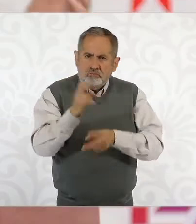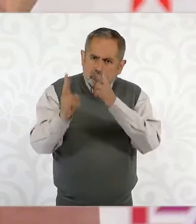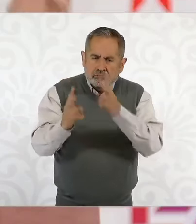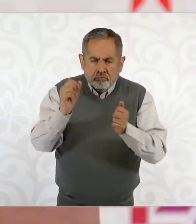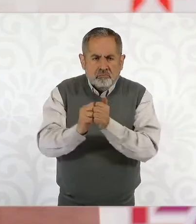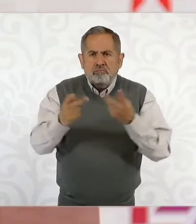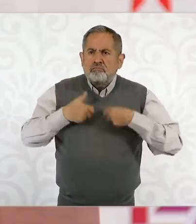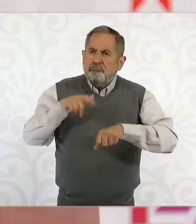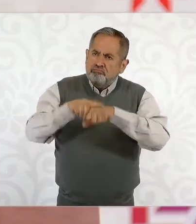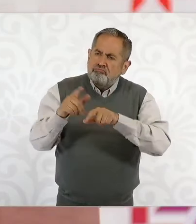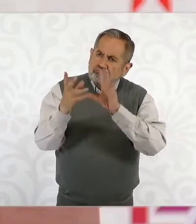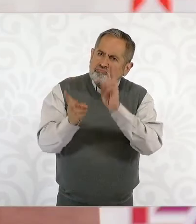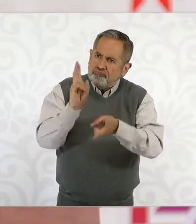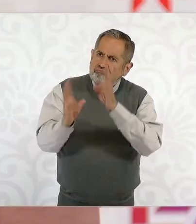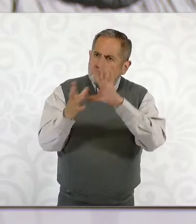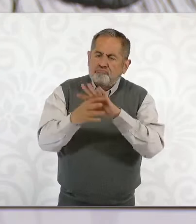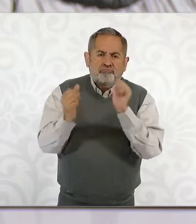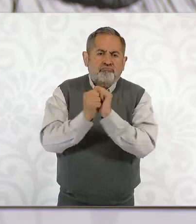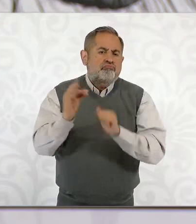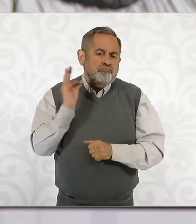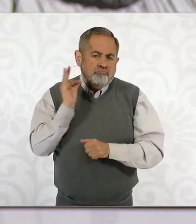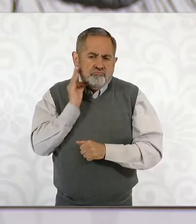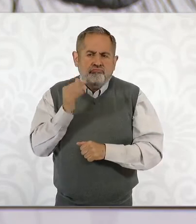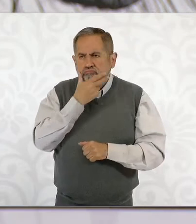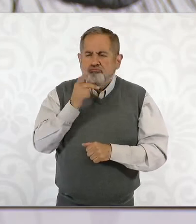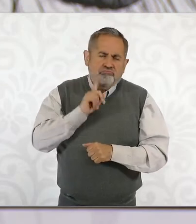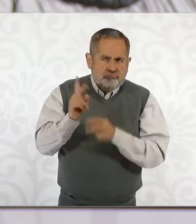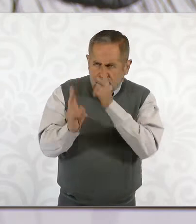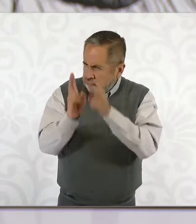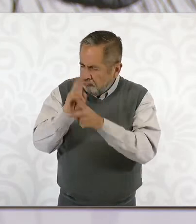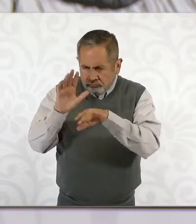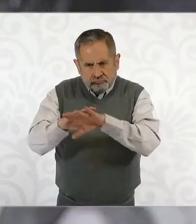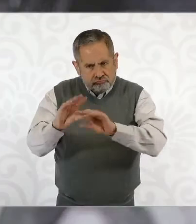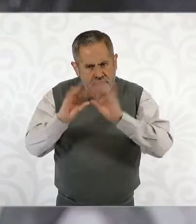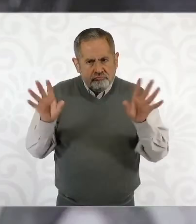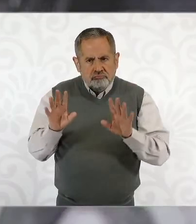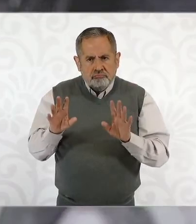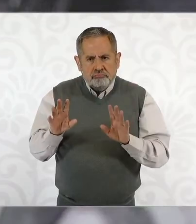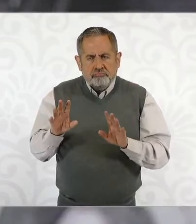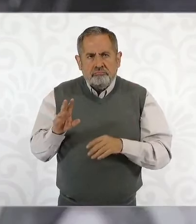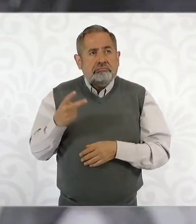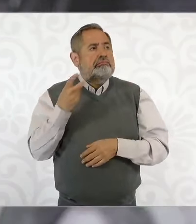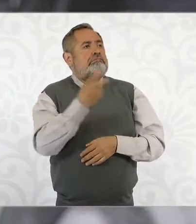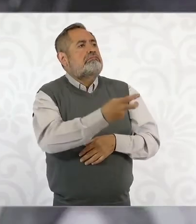de manera personal con los fiscales, con las fiscales, para poder atender una